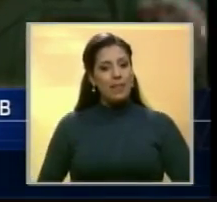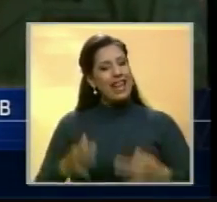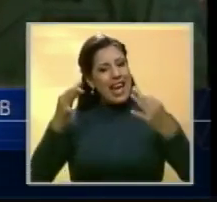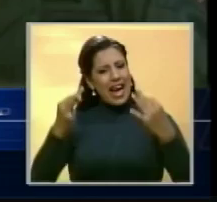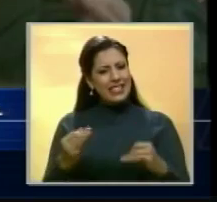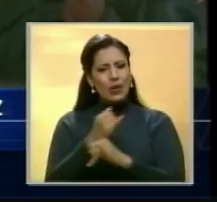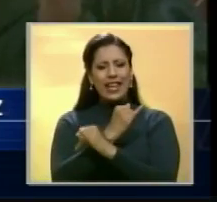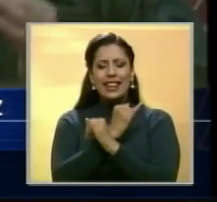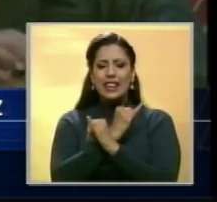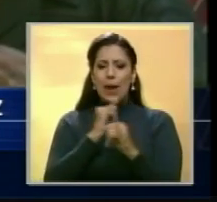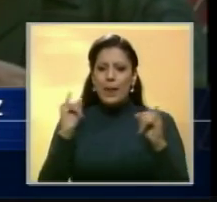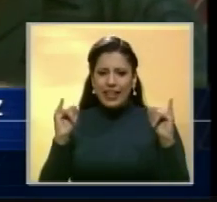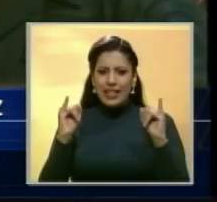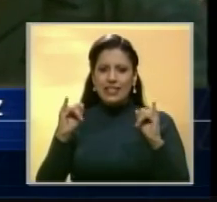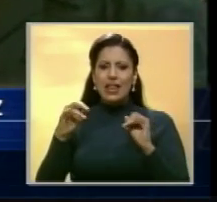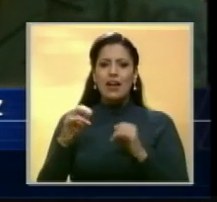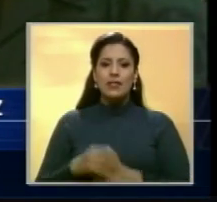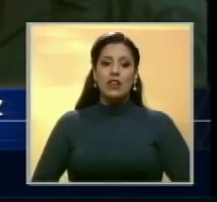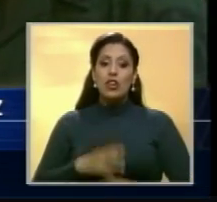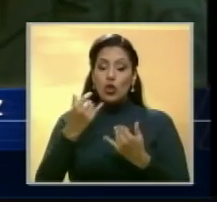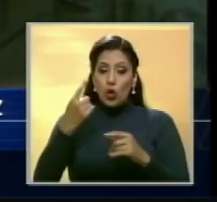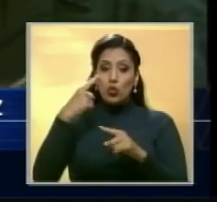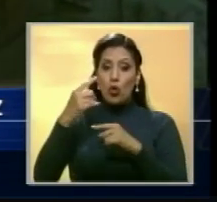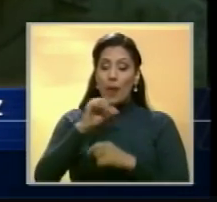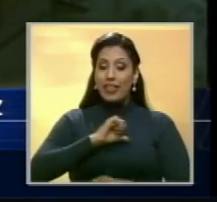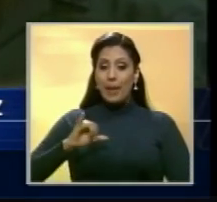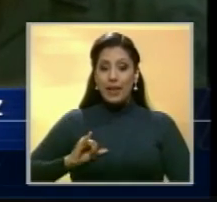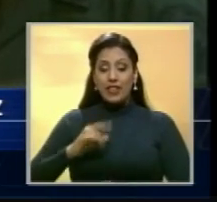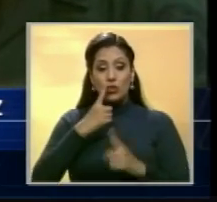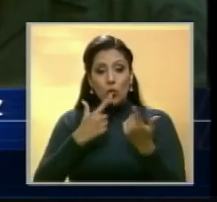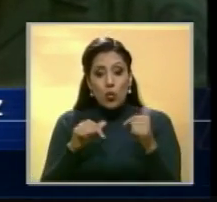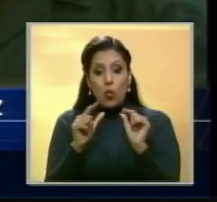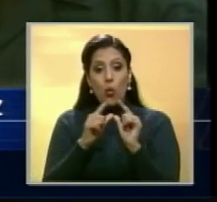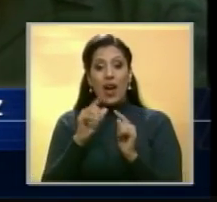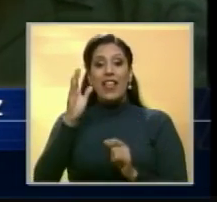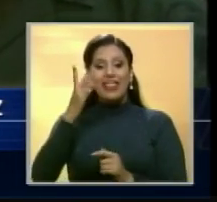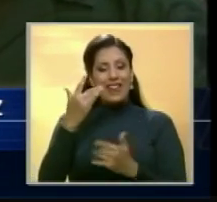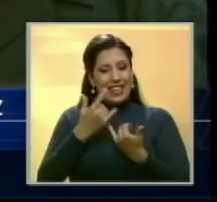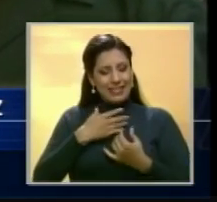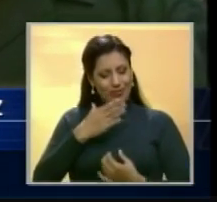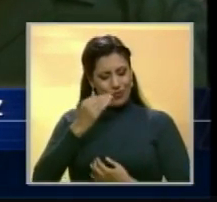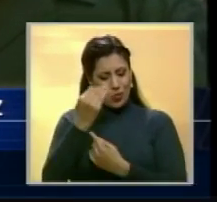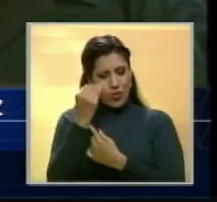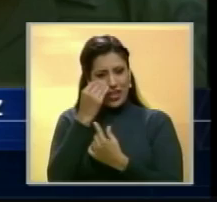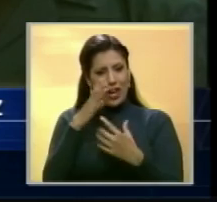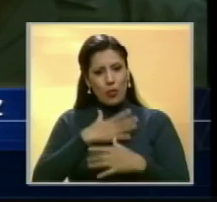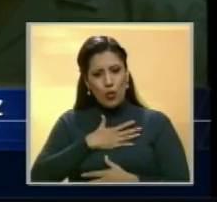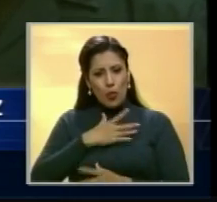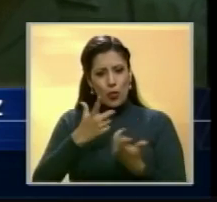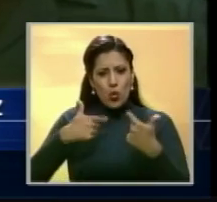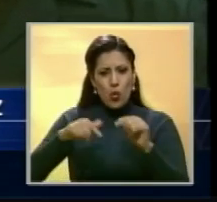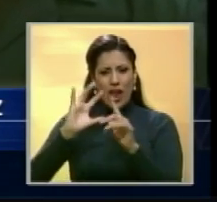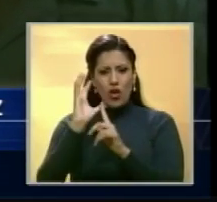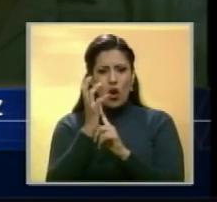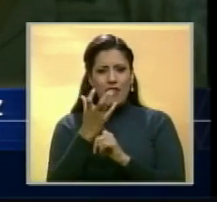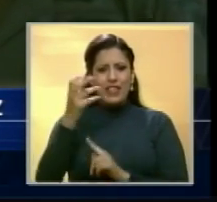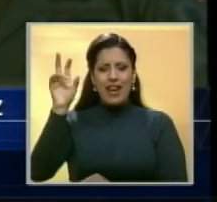Garantizar la independencia, la soberanía y otra cosa sumamente importante que es la integridad de nuestro espacio